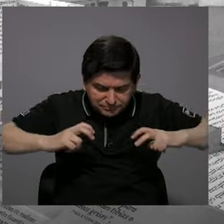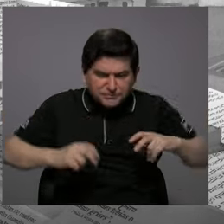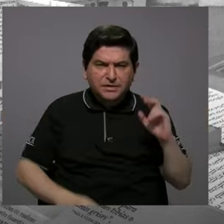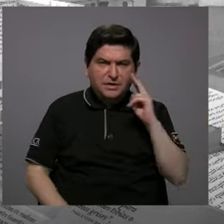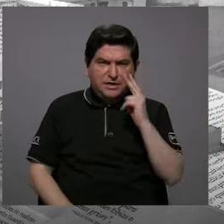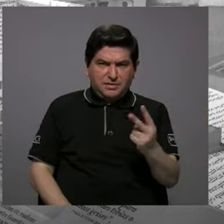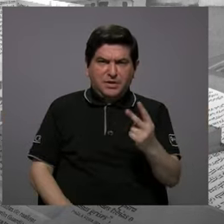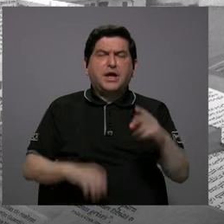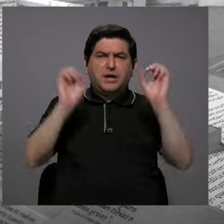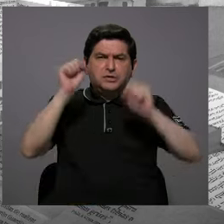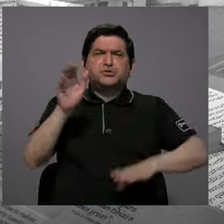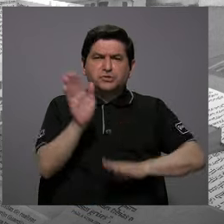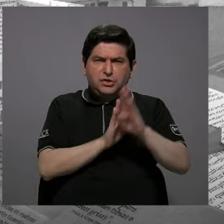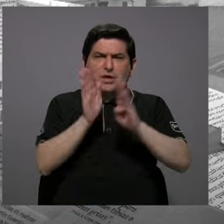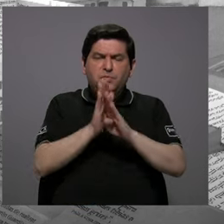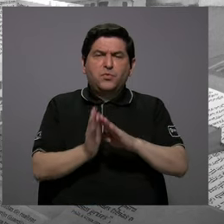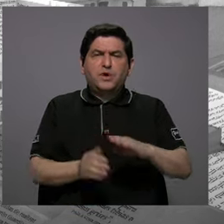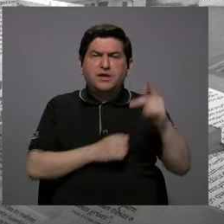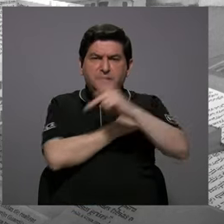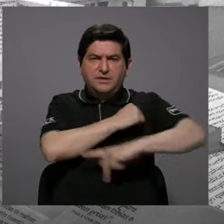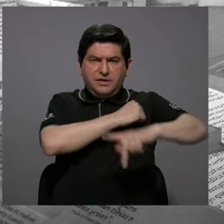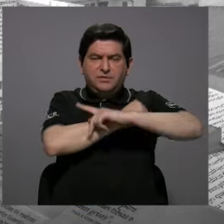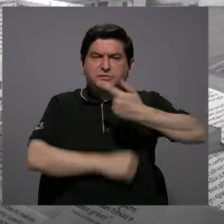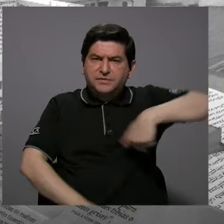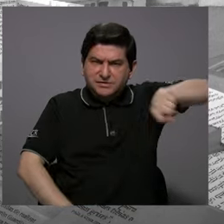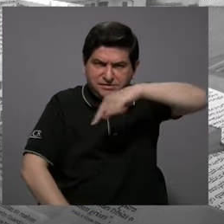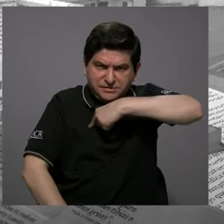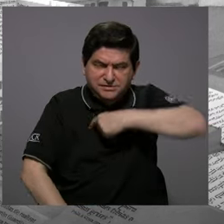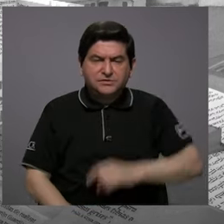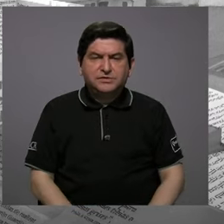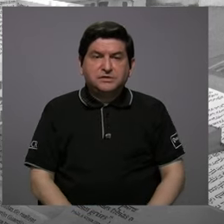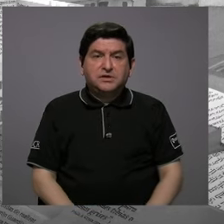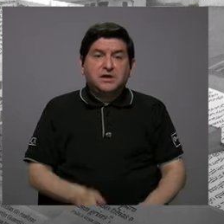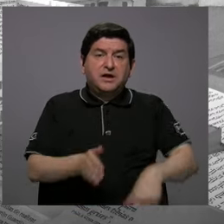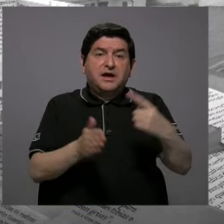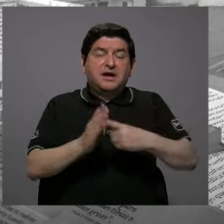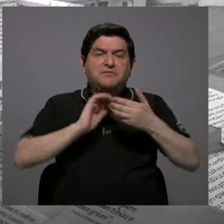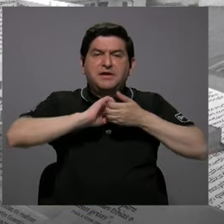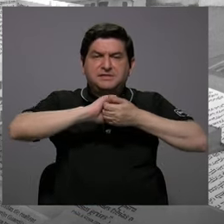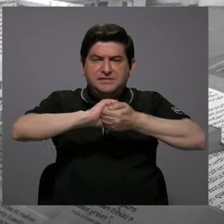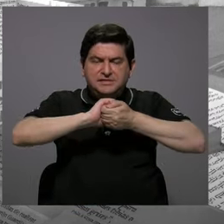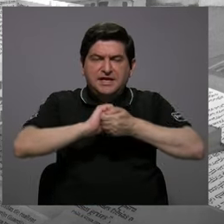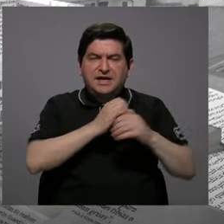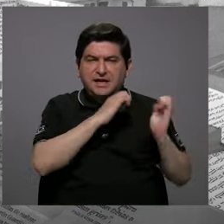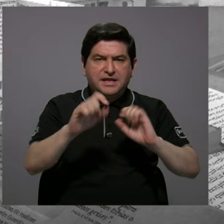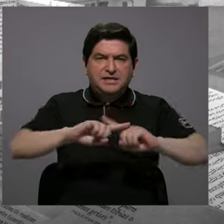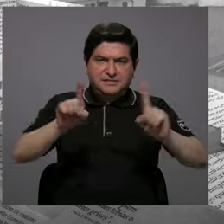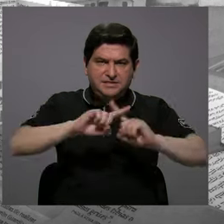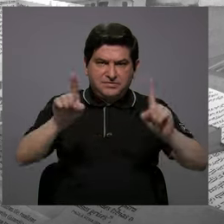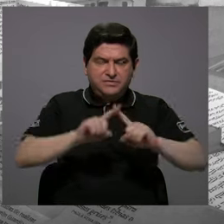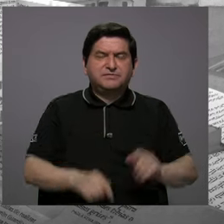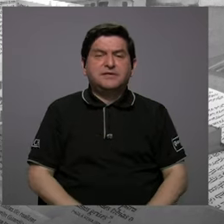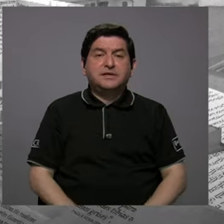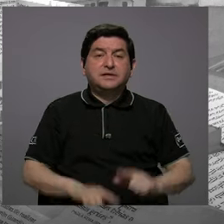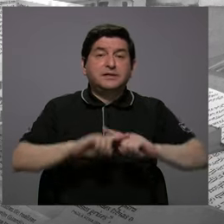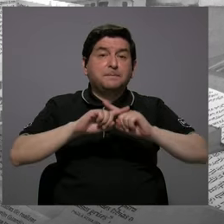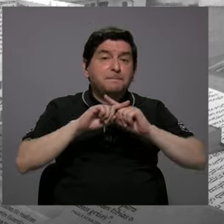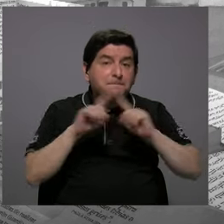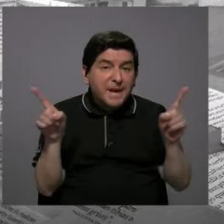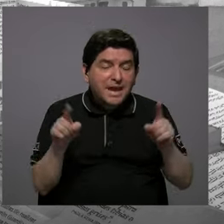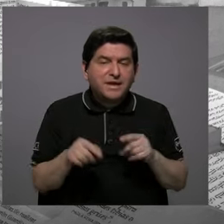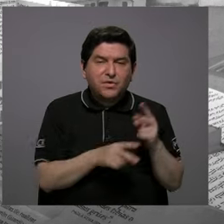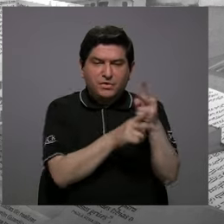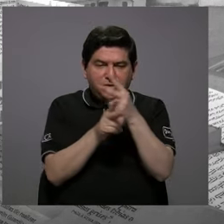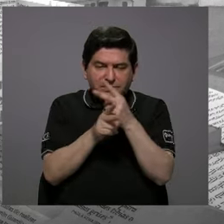vemos si eso es posible desarrollar en nuestros países a veces hay alianzas estratégicas con otros pero básicamente tiene que ver con